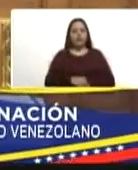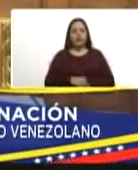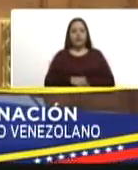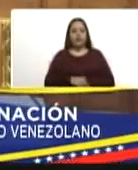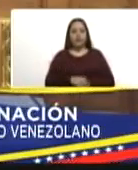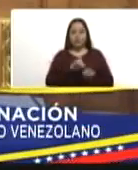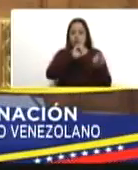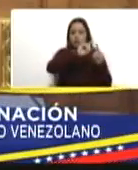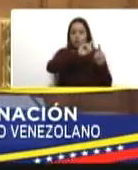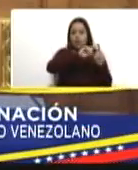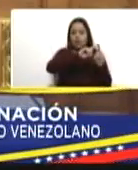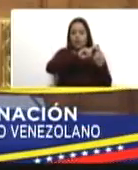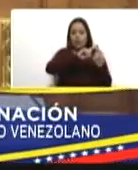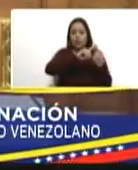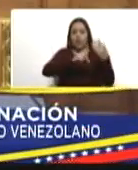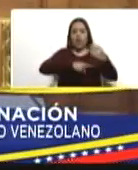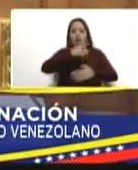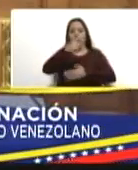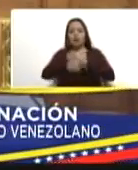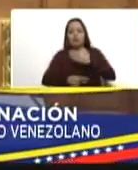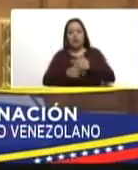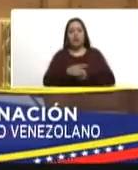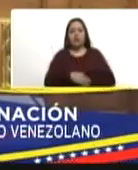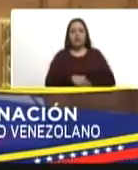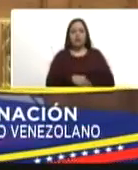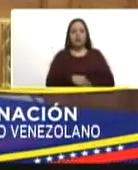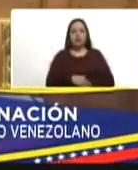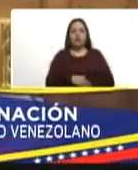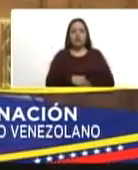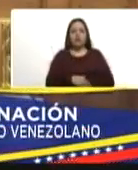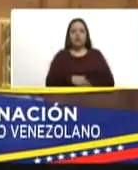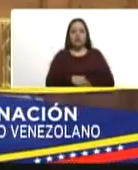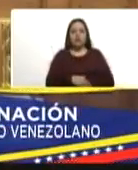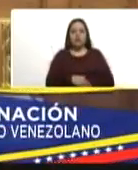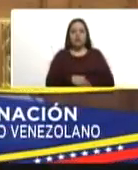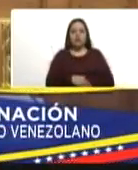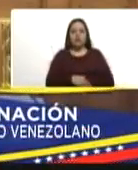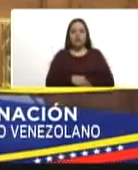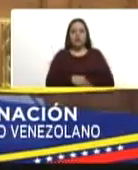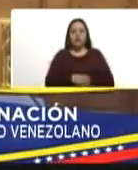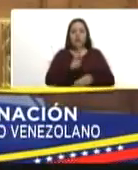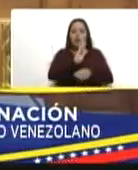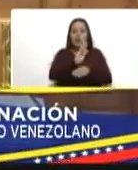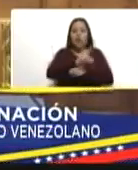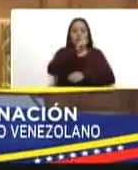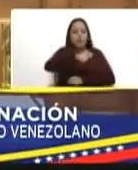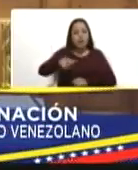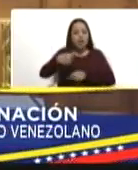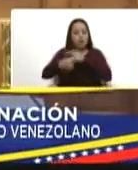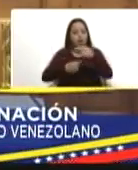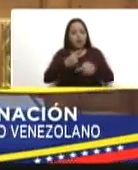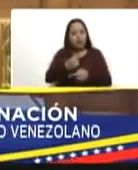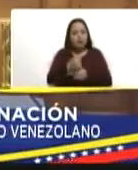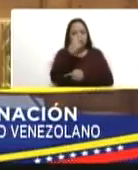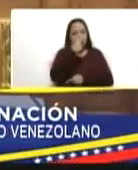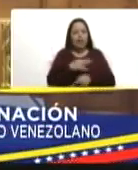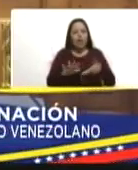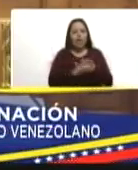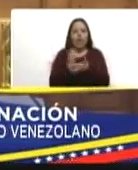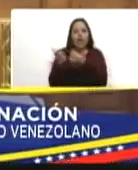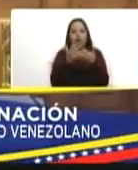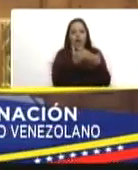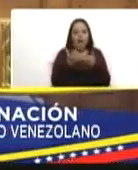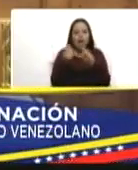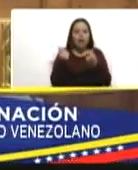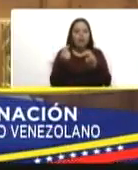el primero el plan en acción a las víctimas de la guerra económica y los recorridos en las comunidades que